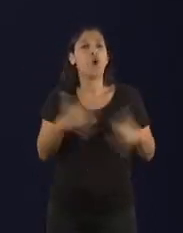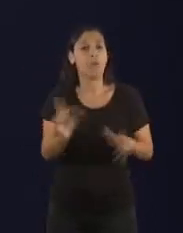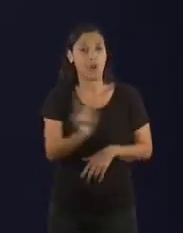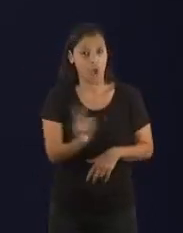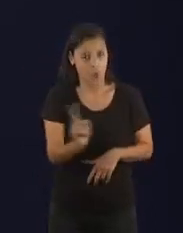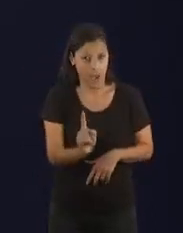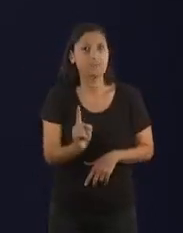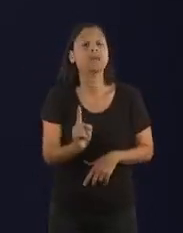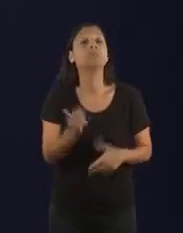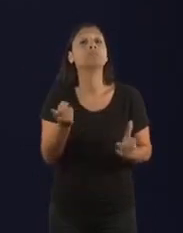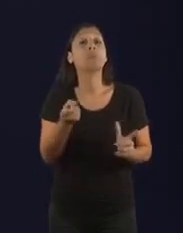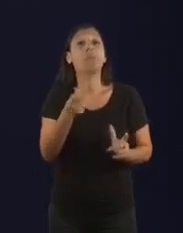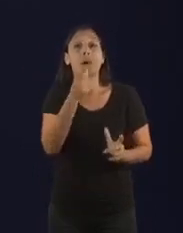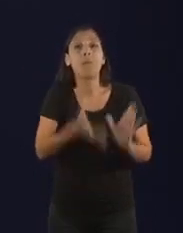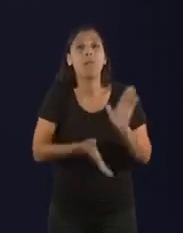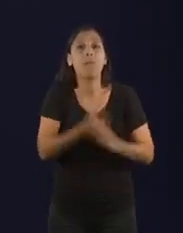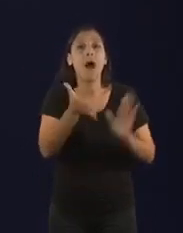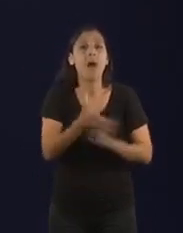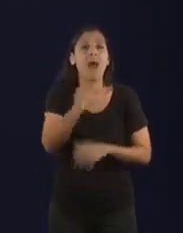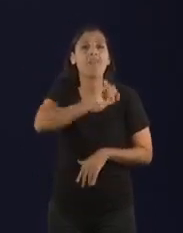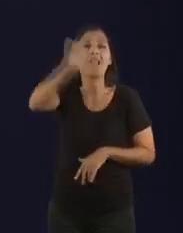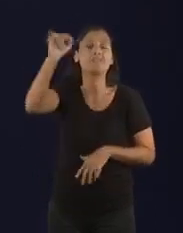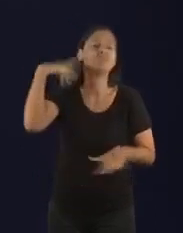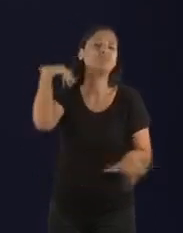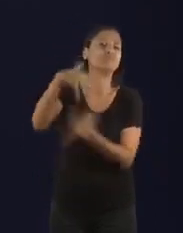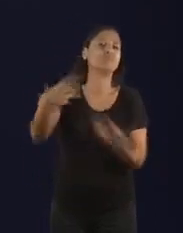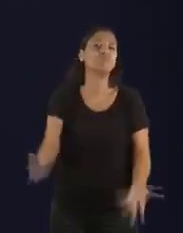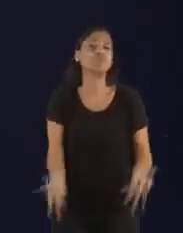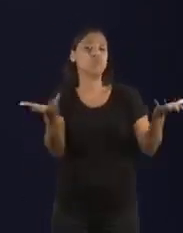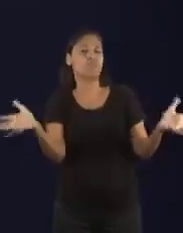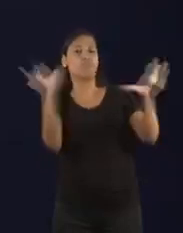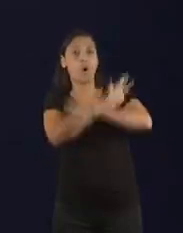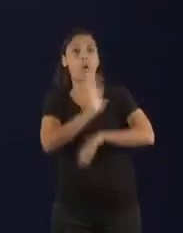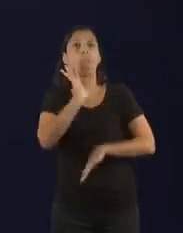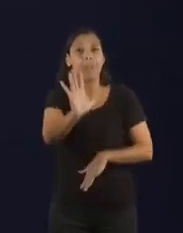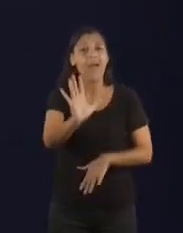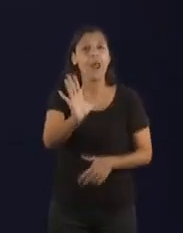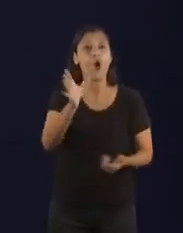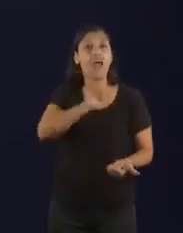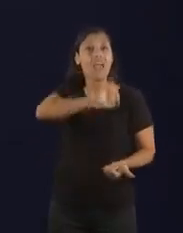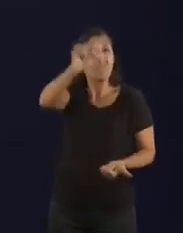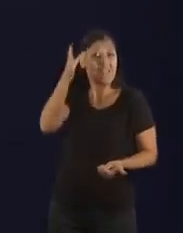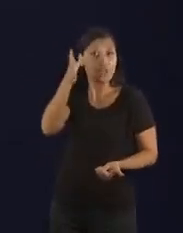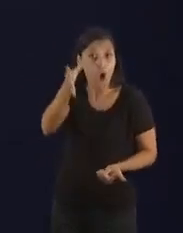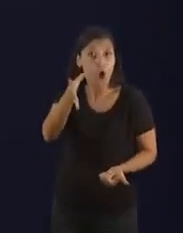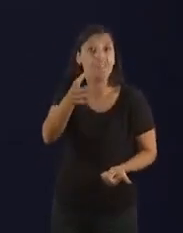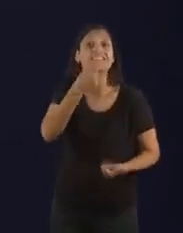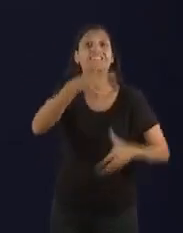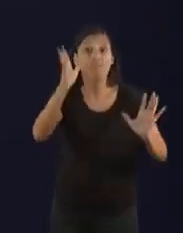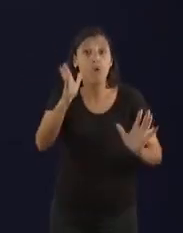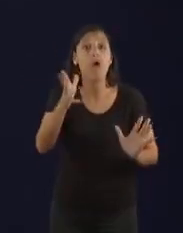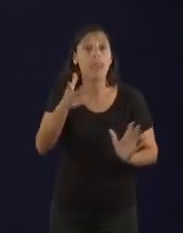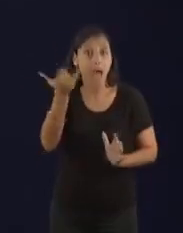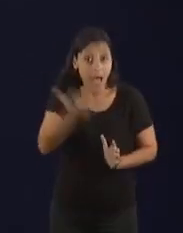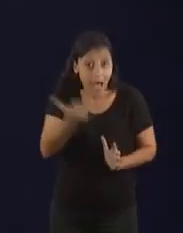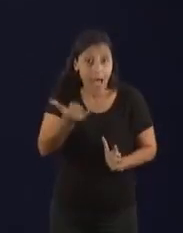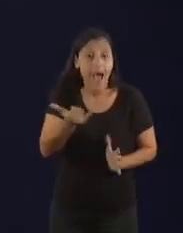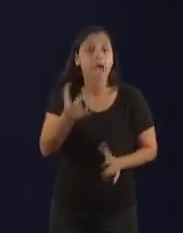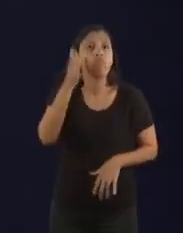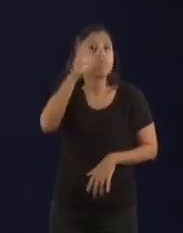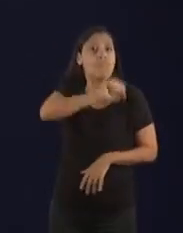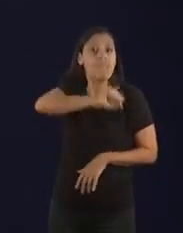más descontrolado que el que el que vimos en ese diciembre sino que la hiperinflación indefectiblemente hubiese significado Un